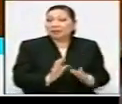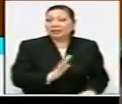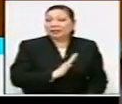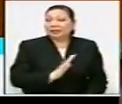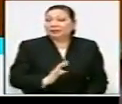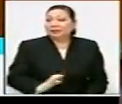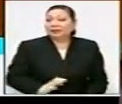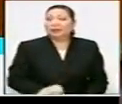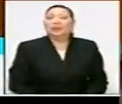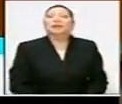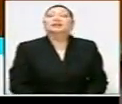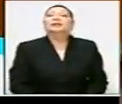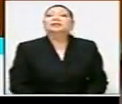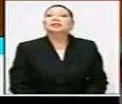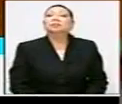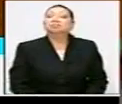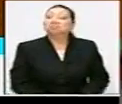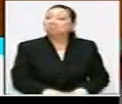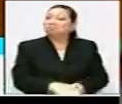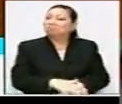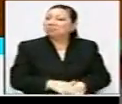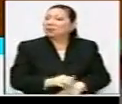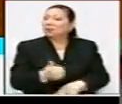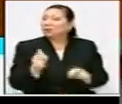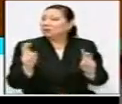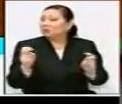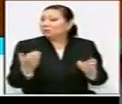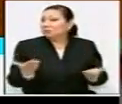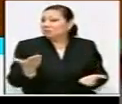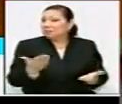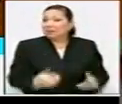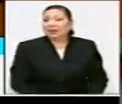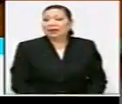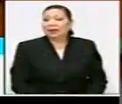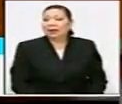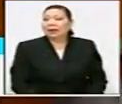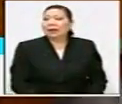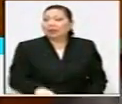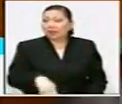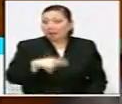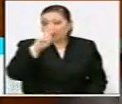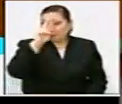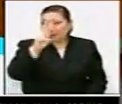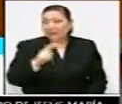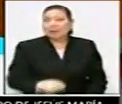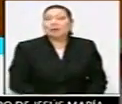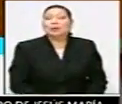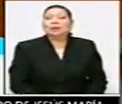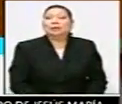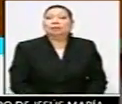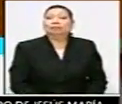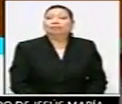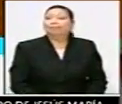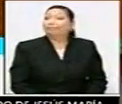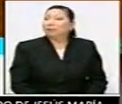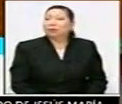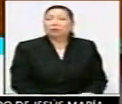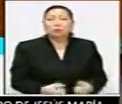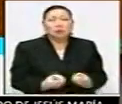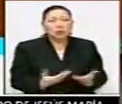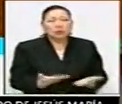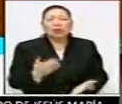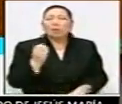Estado. Debiéramos estar tratando otros temas, no hay duda. El país se desangra en